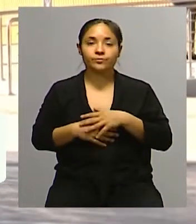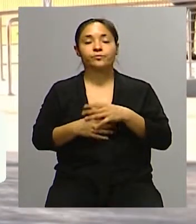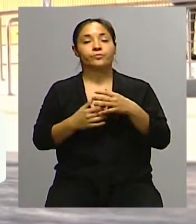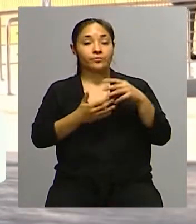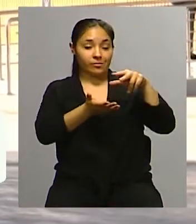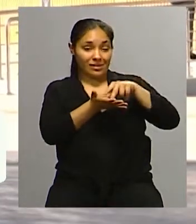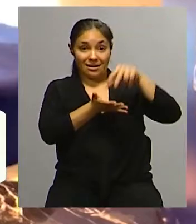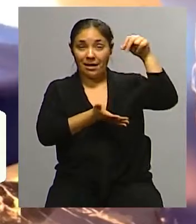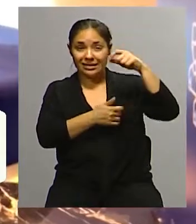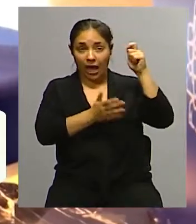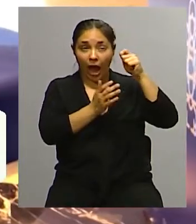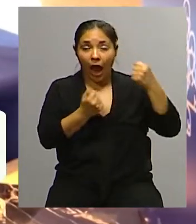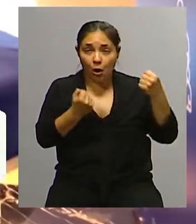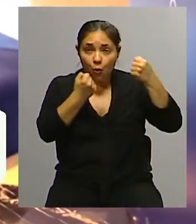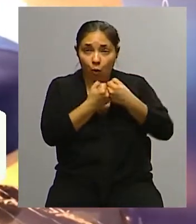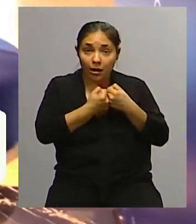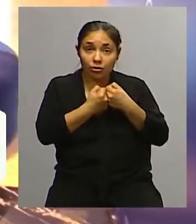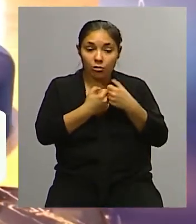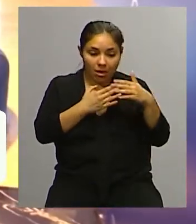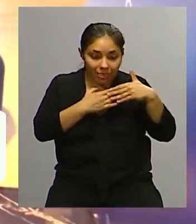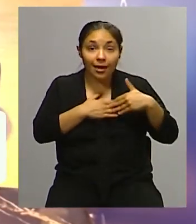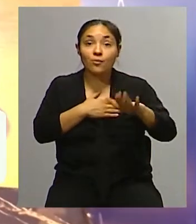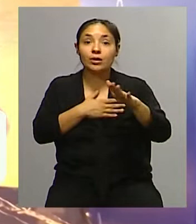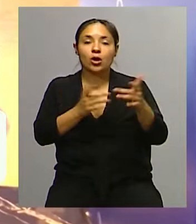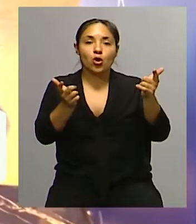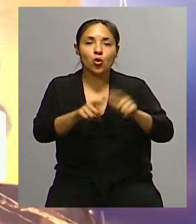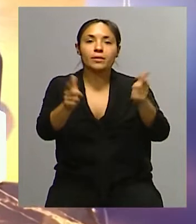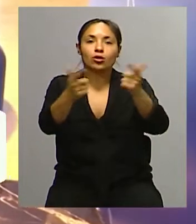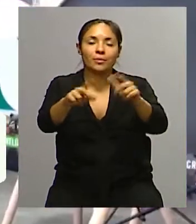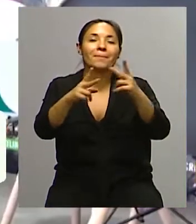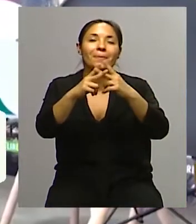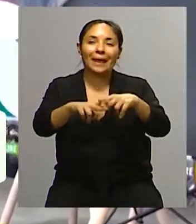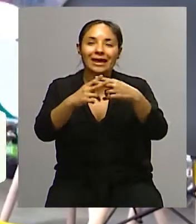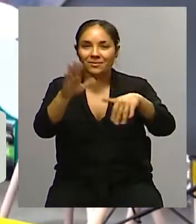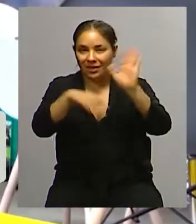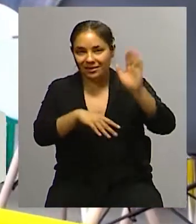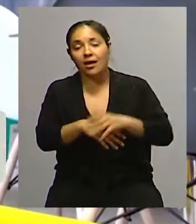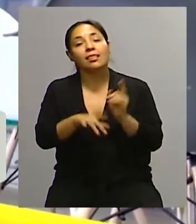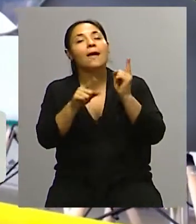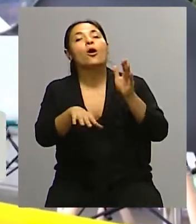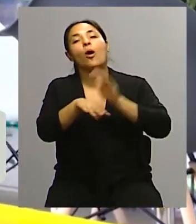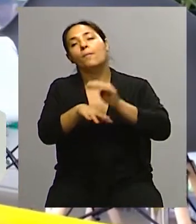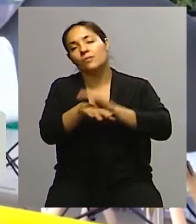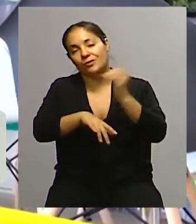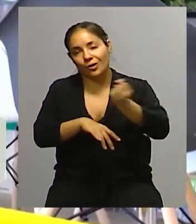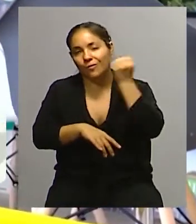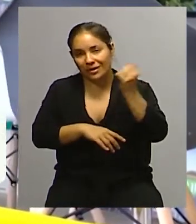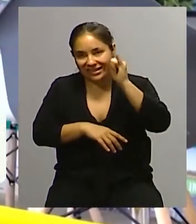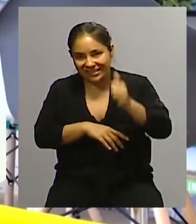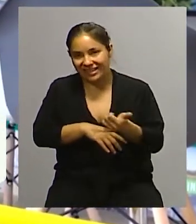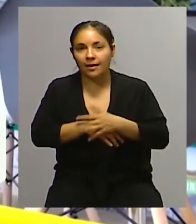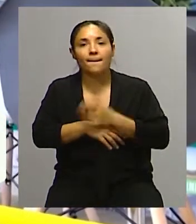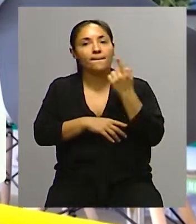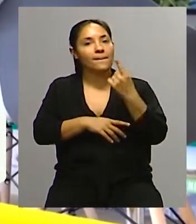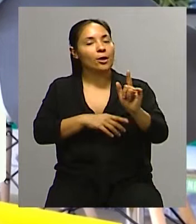cumbres han empezado a ser más técnicas. O sea, obviamente que el compromiso político es fundamental, pero donde se le da mucho énfasis y